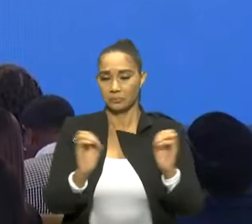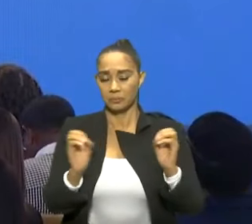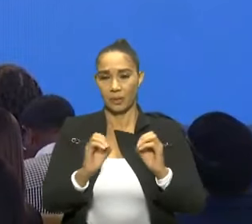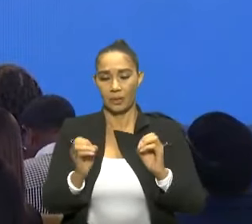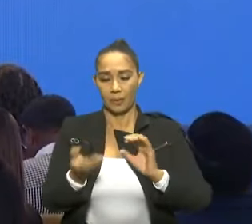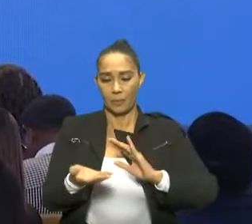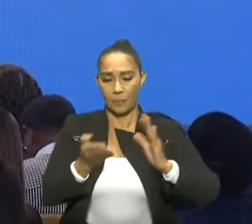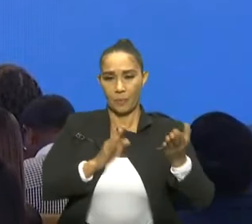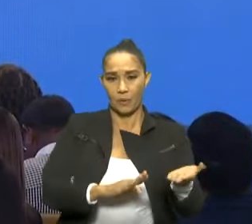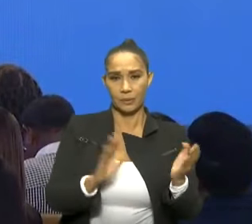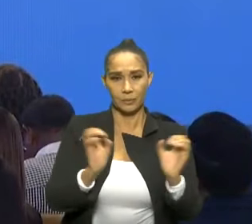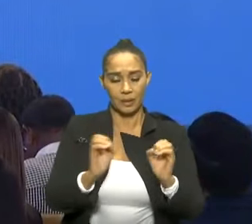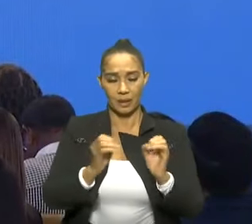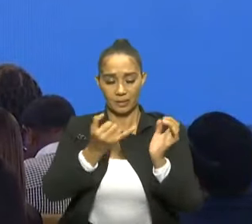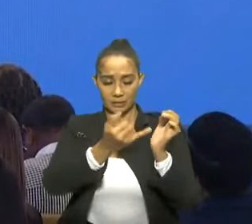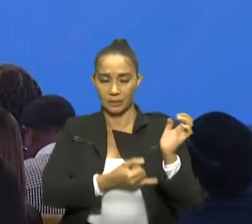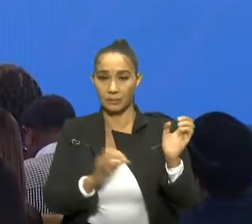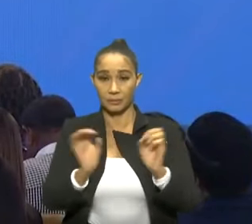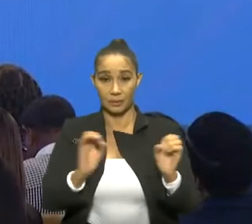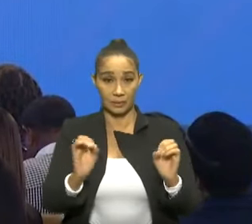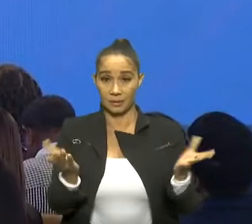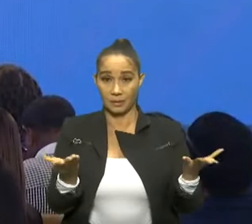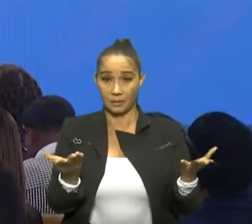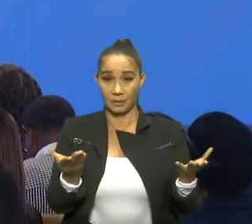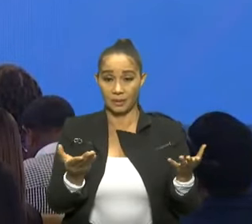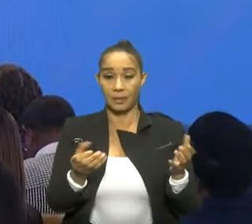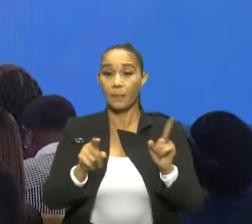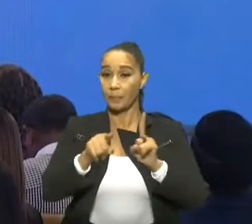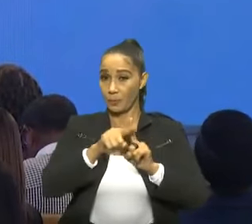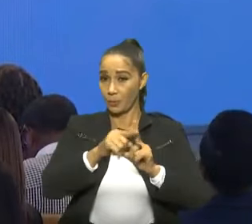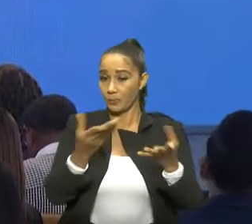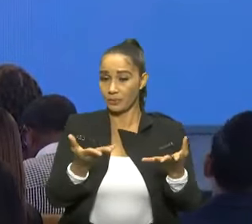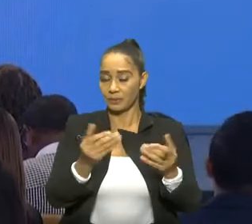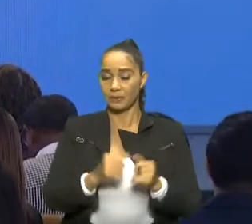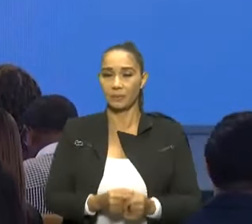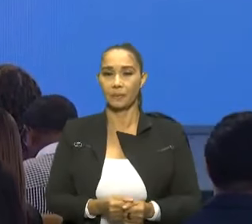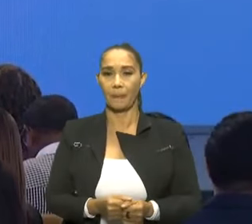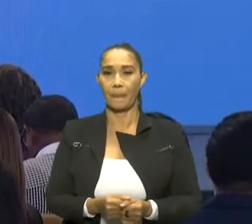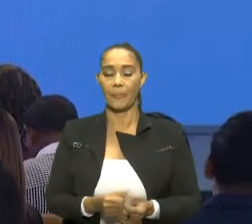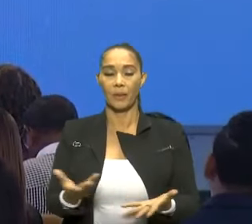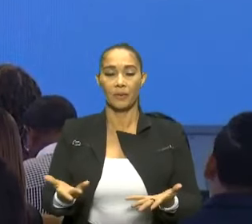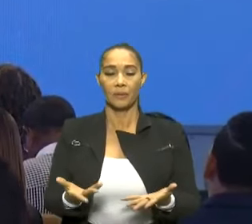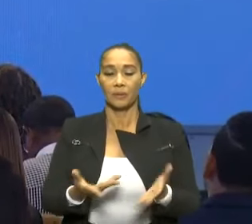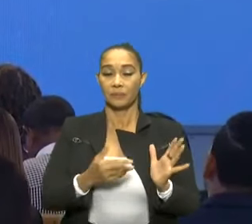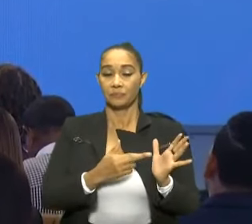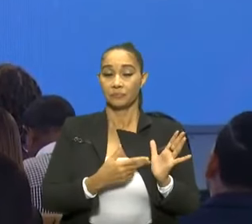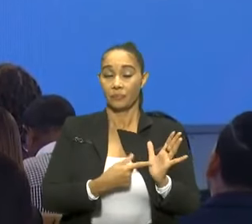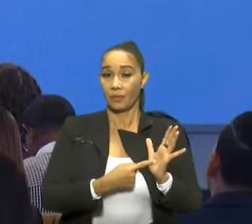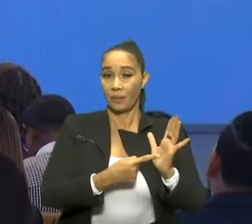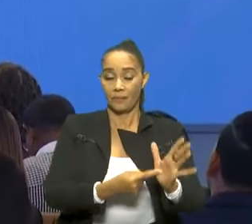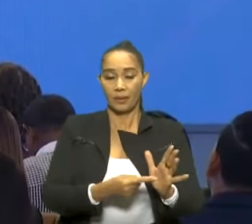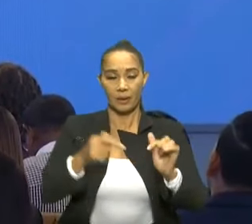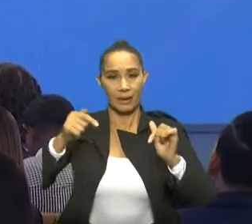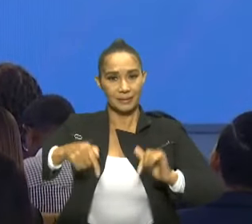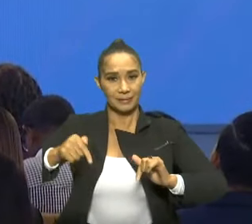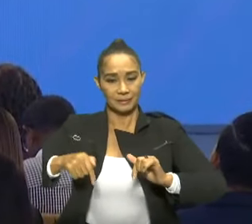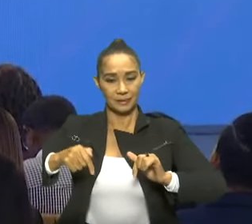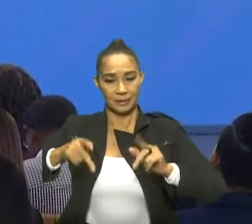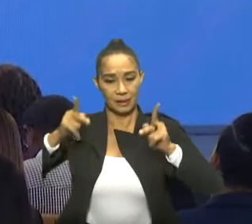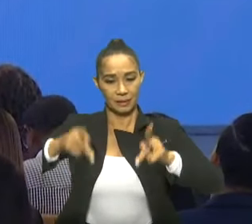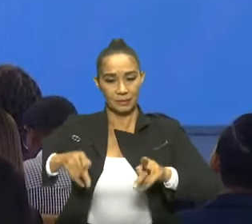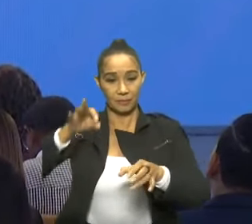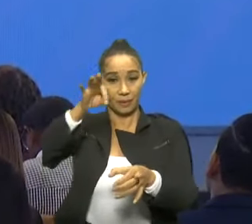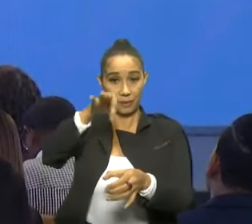no ha fallecido ni ha habido heridos en eso. Eso es muy positivo. Entonces, sobran las garantías y aquí va la gente a